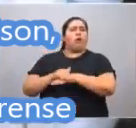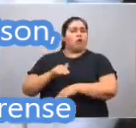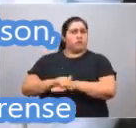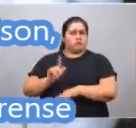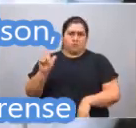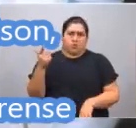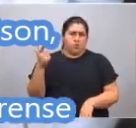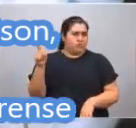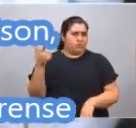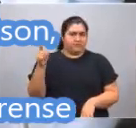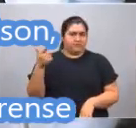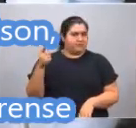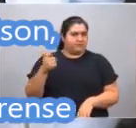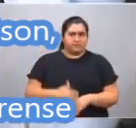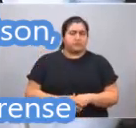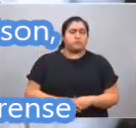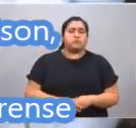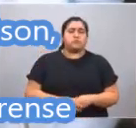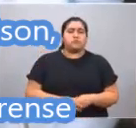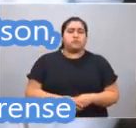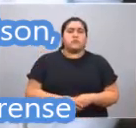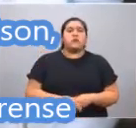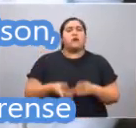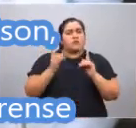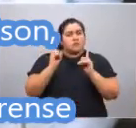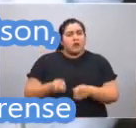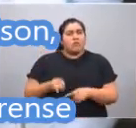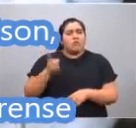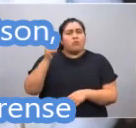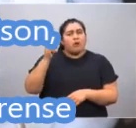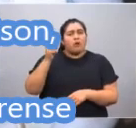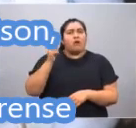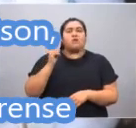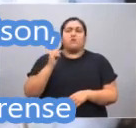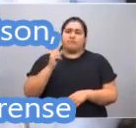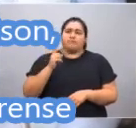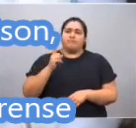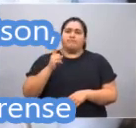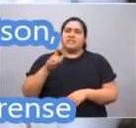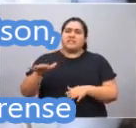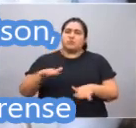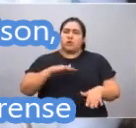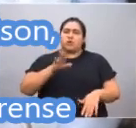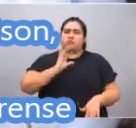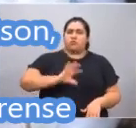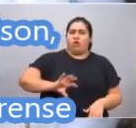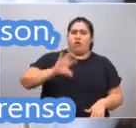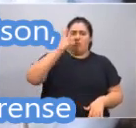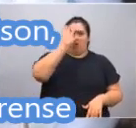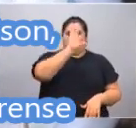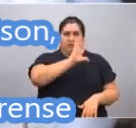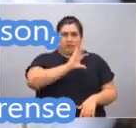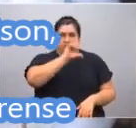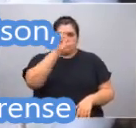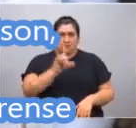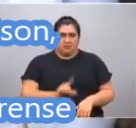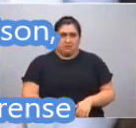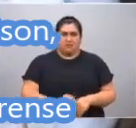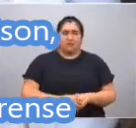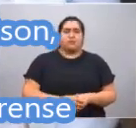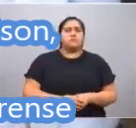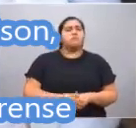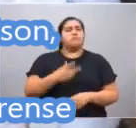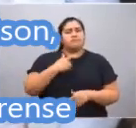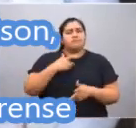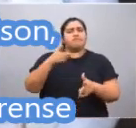obligaciones. Esto pasa también en materia de federalismo. Vengo a hablar de